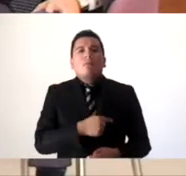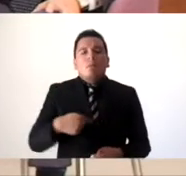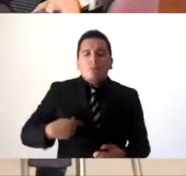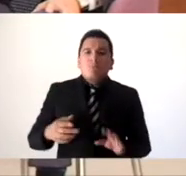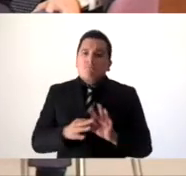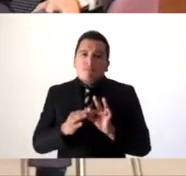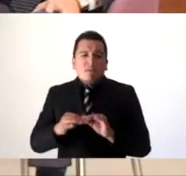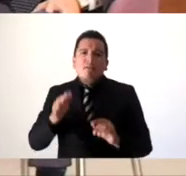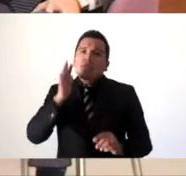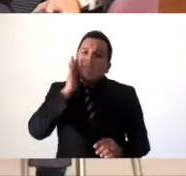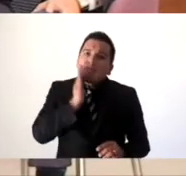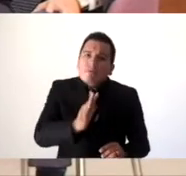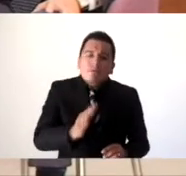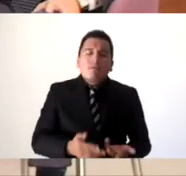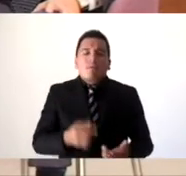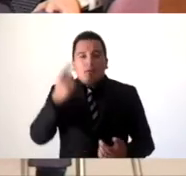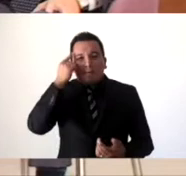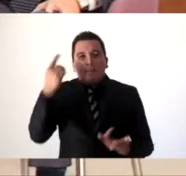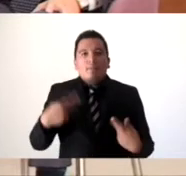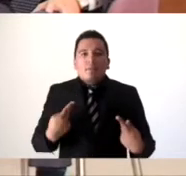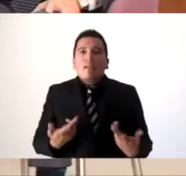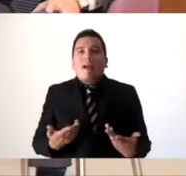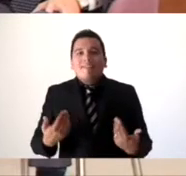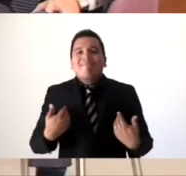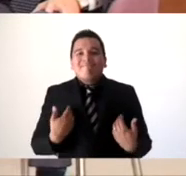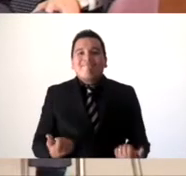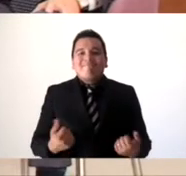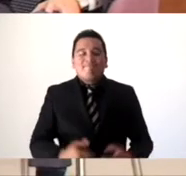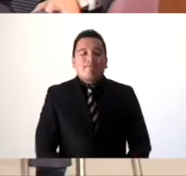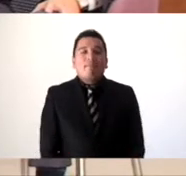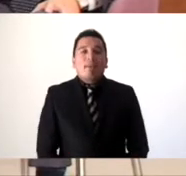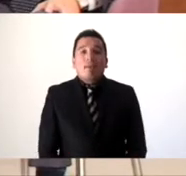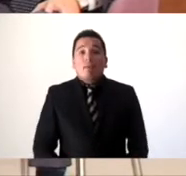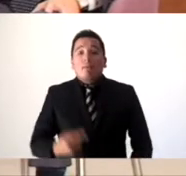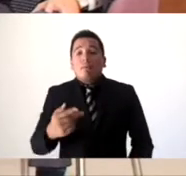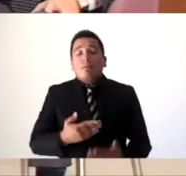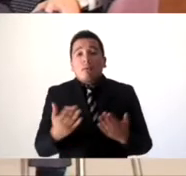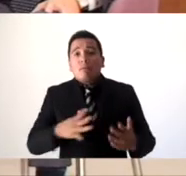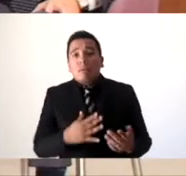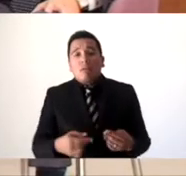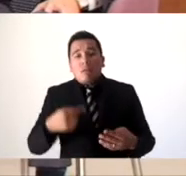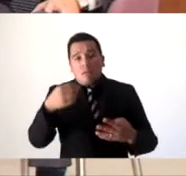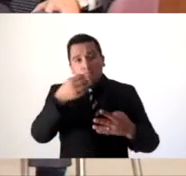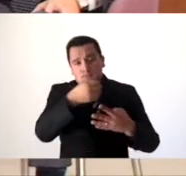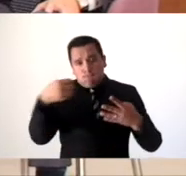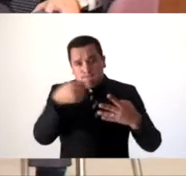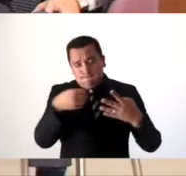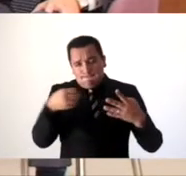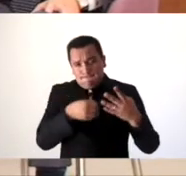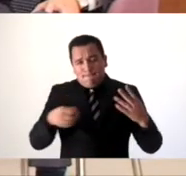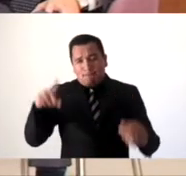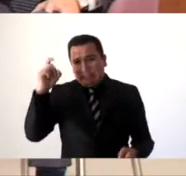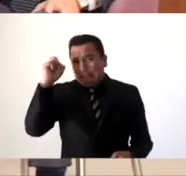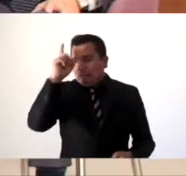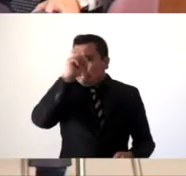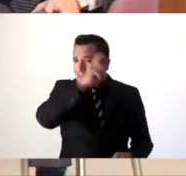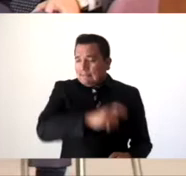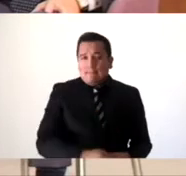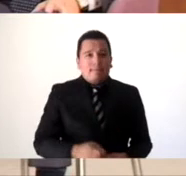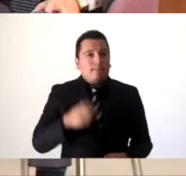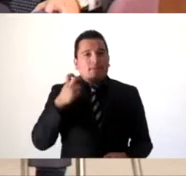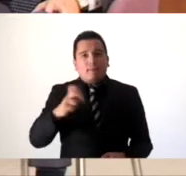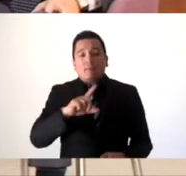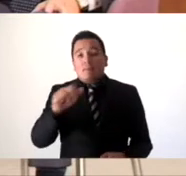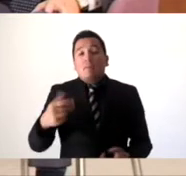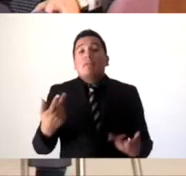forma ágil, de una forma entendible, de una forma cercana, pero hoy tenemos construido una serie de procesos que realmente son muy